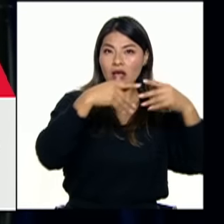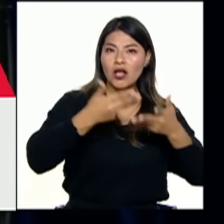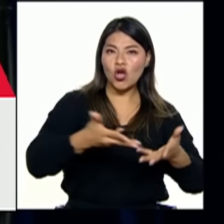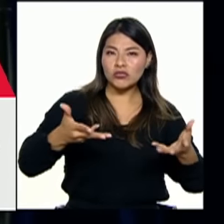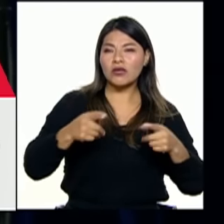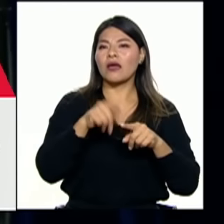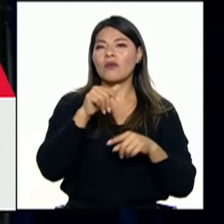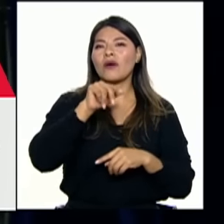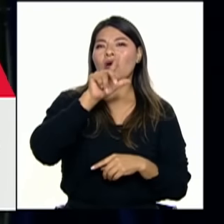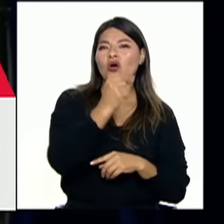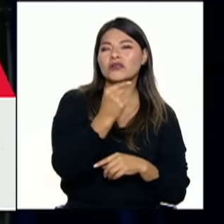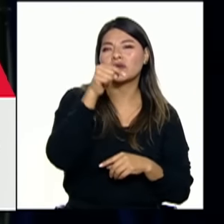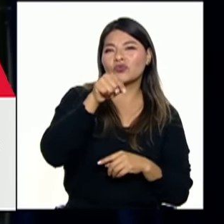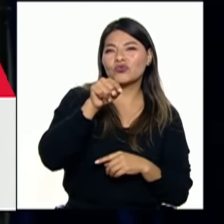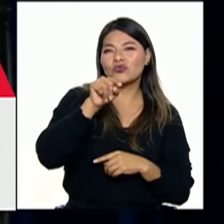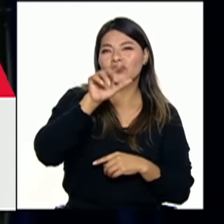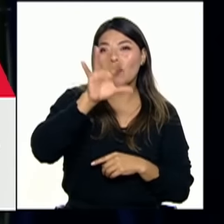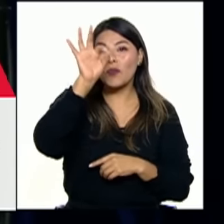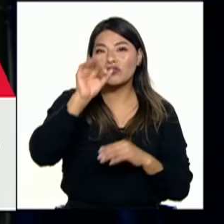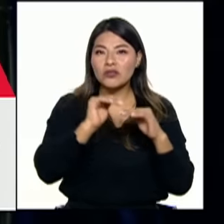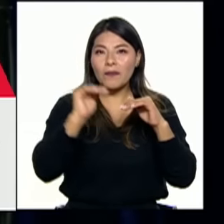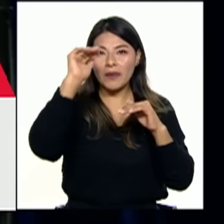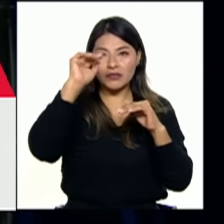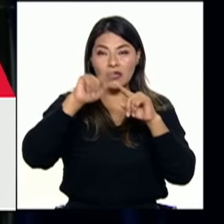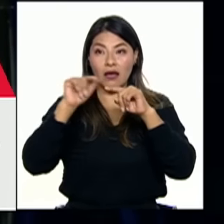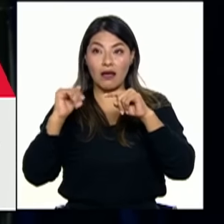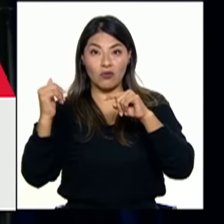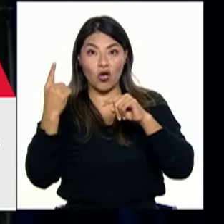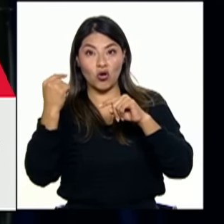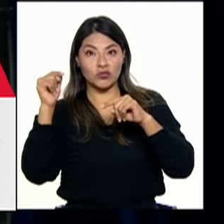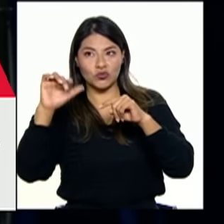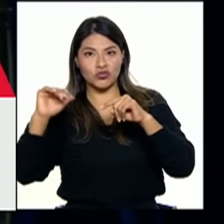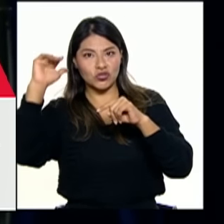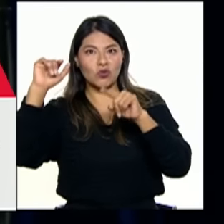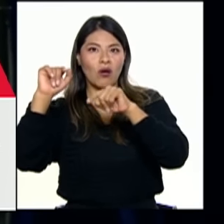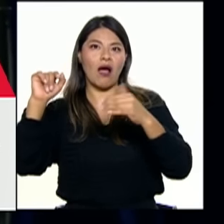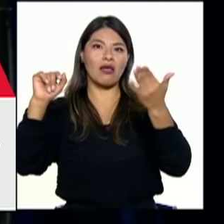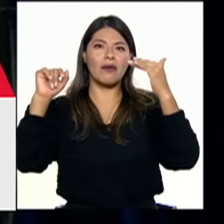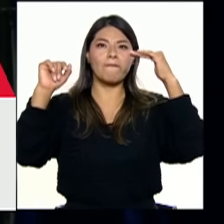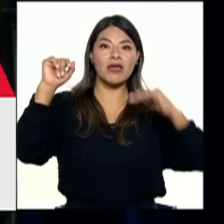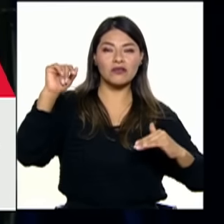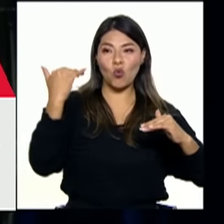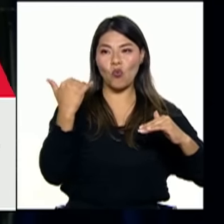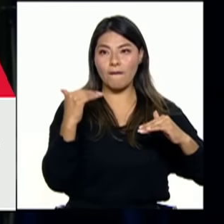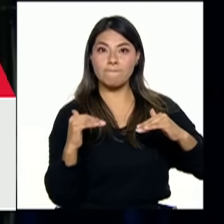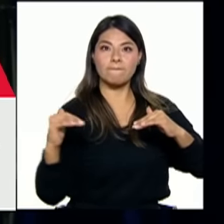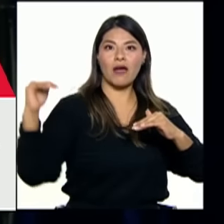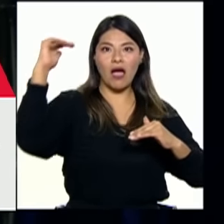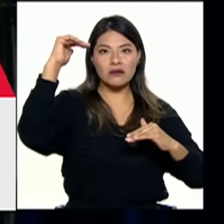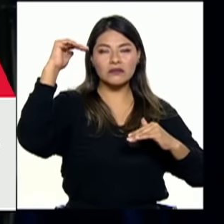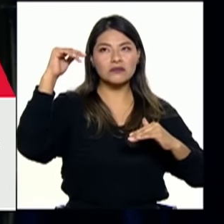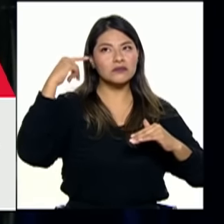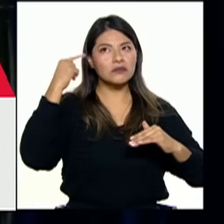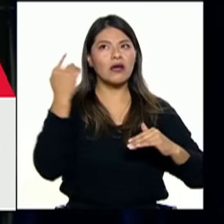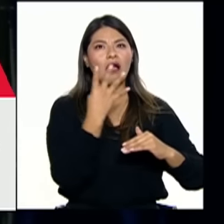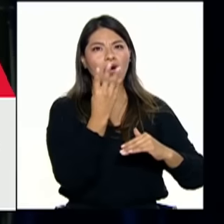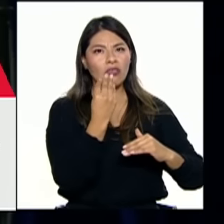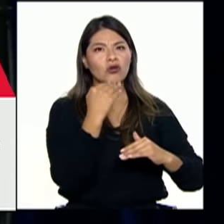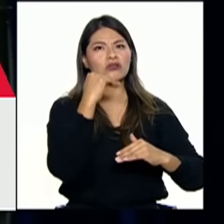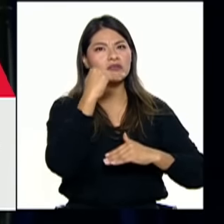11.4% en abril de este año respecto del año anterior, revirtiendo así 14 meses de